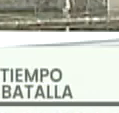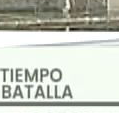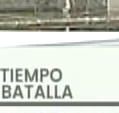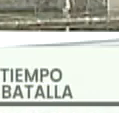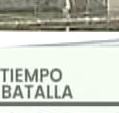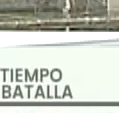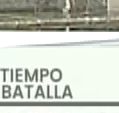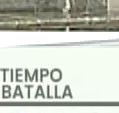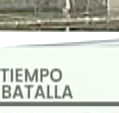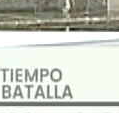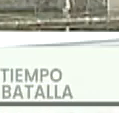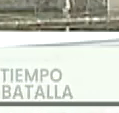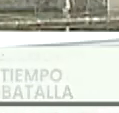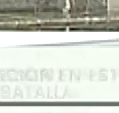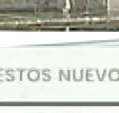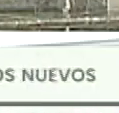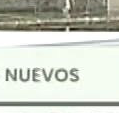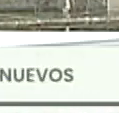al frente,